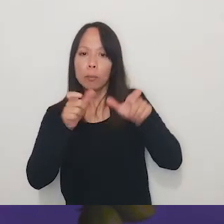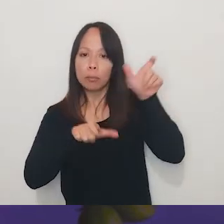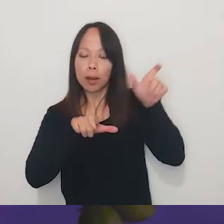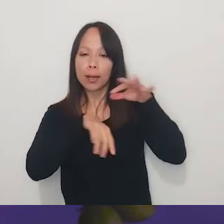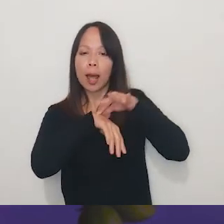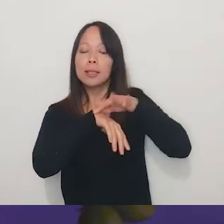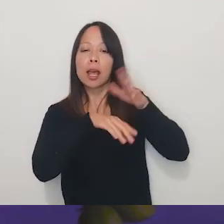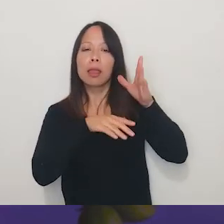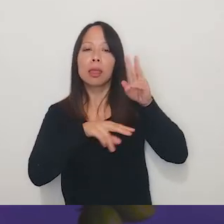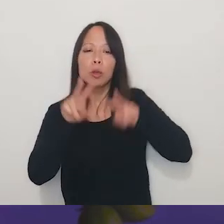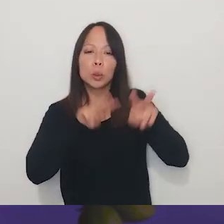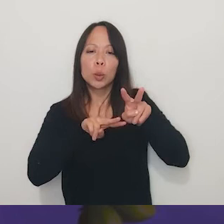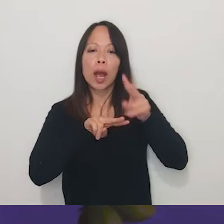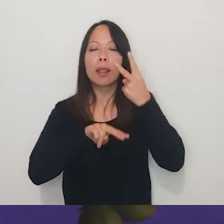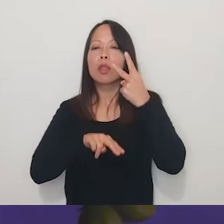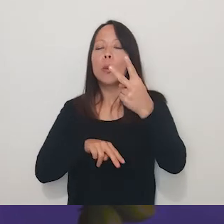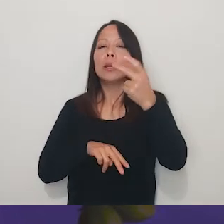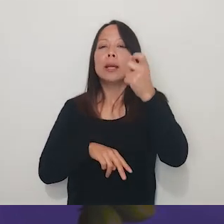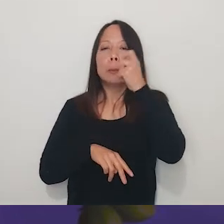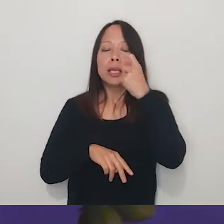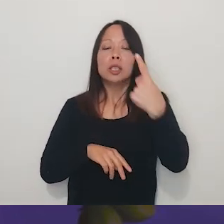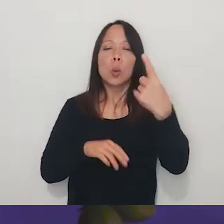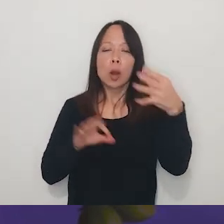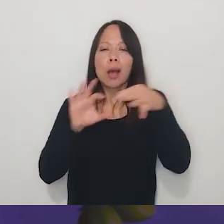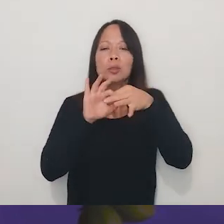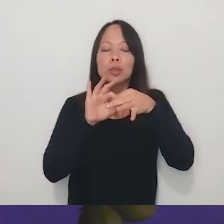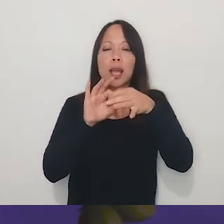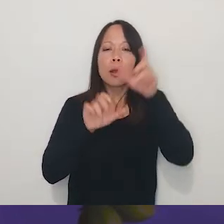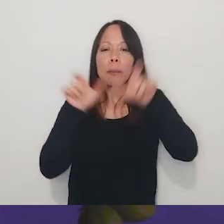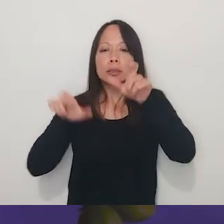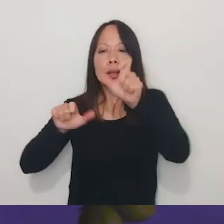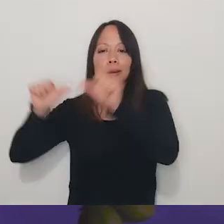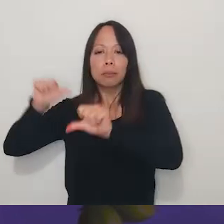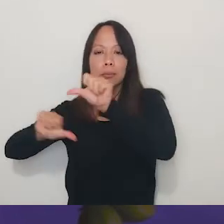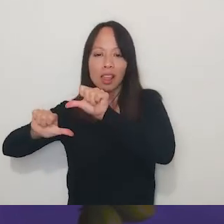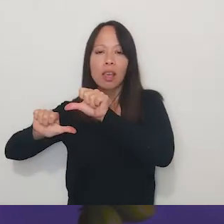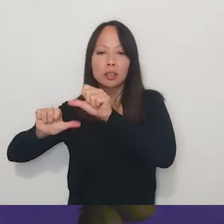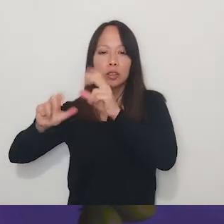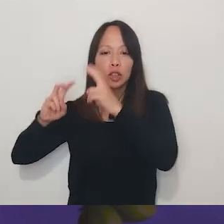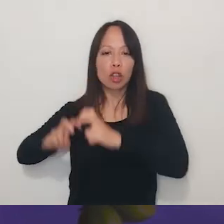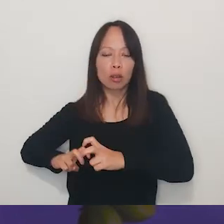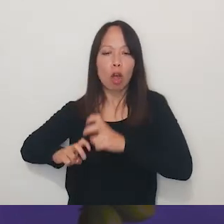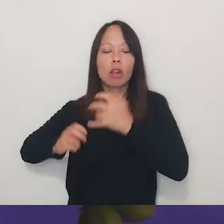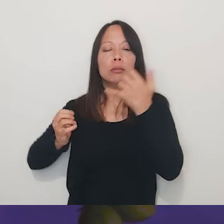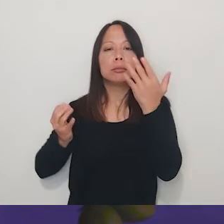puede encontrarlo y de lo que todavía no tiene luz en el 2021 puede asociarse con gente que hace investigación para